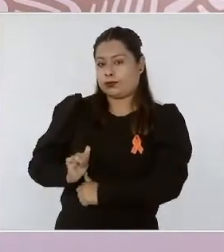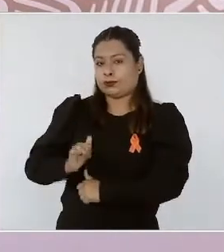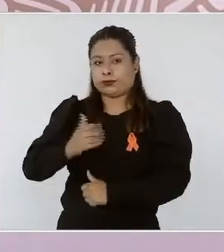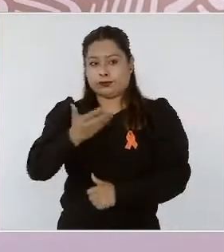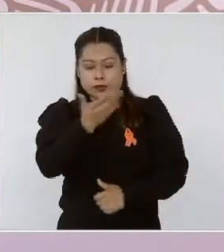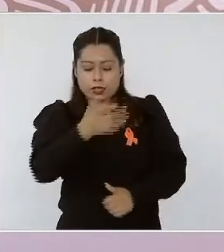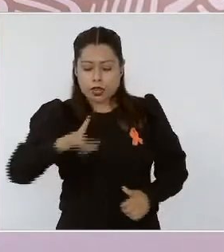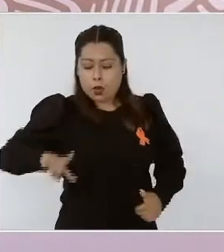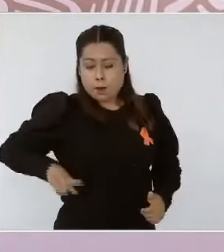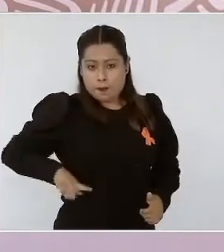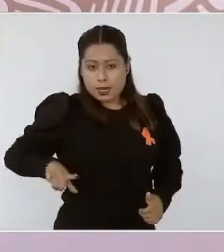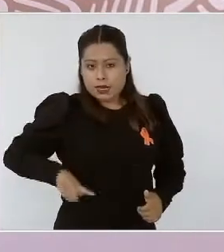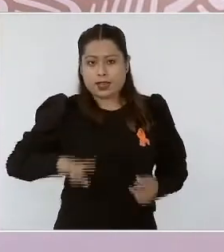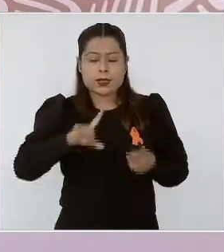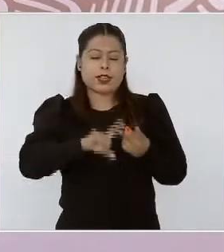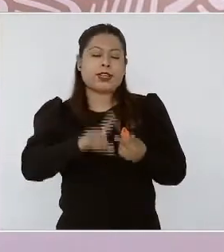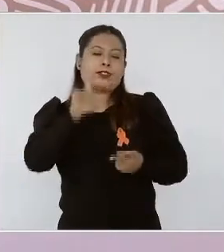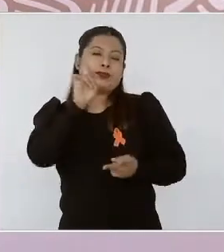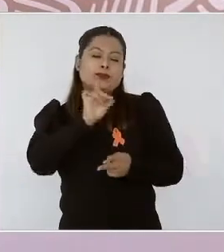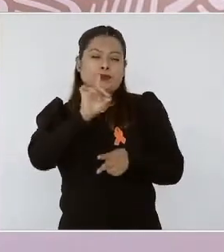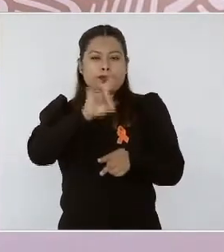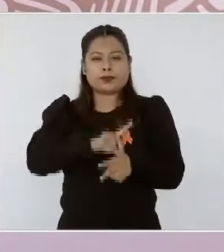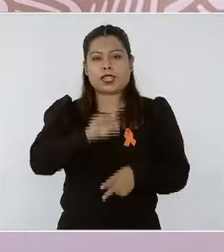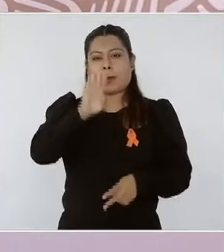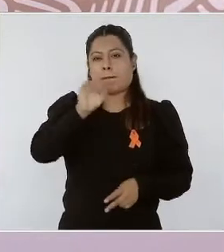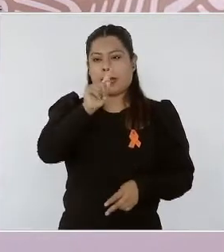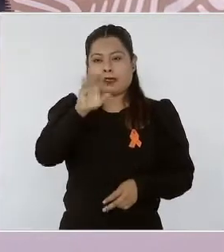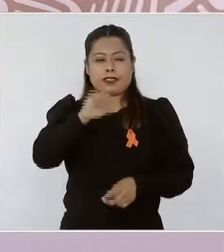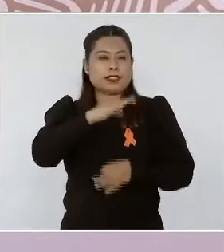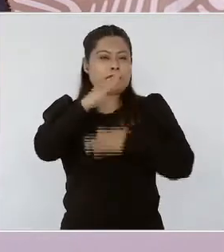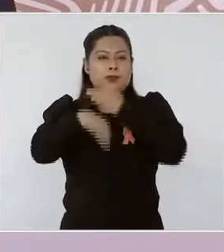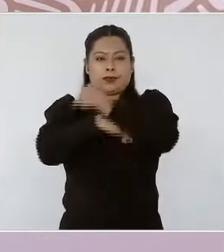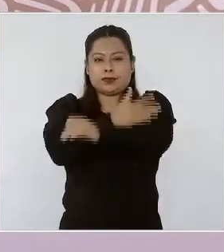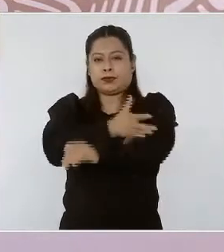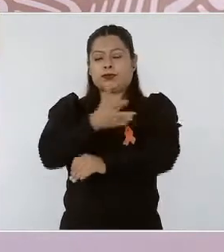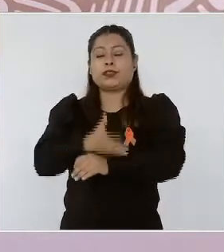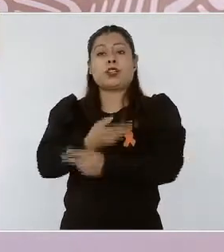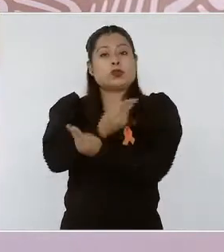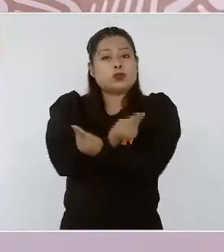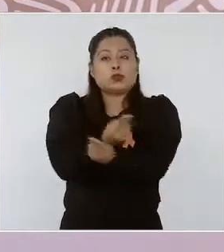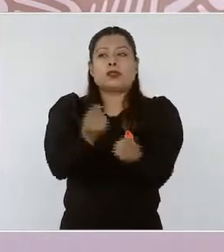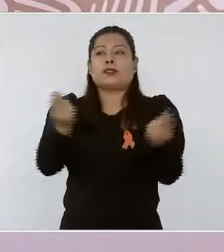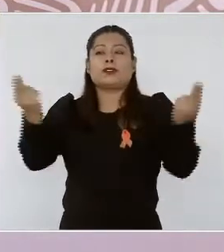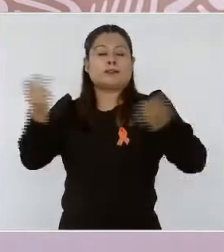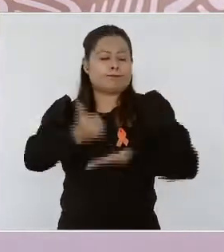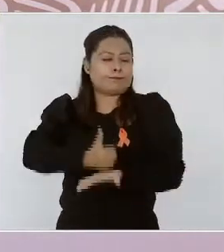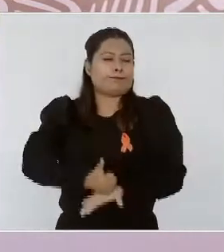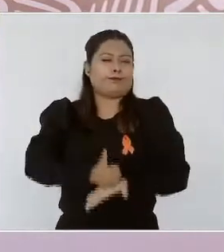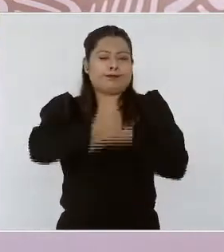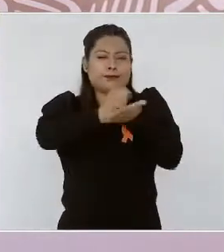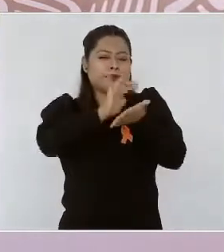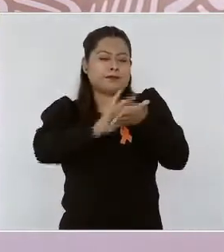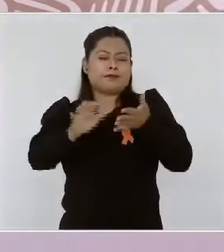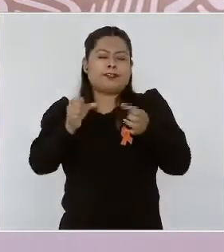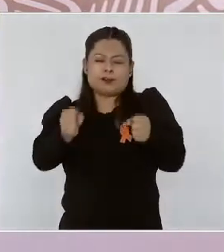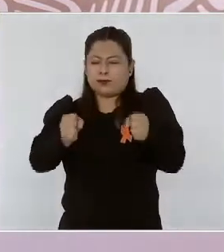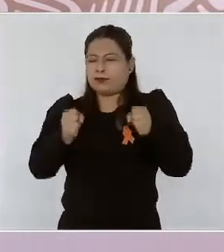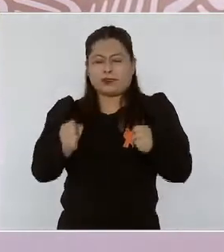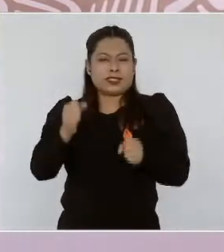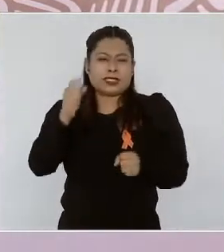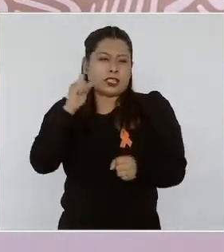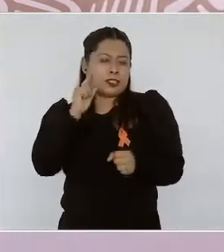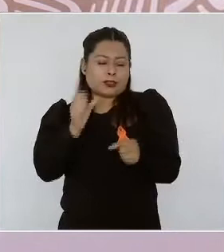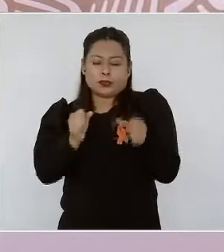señor gobernador, Beatriz Gutiérrez Müller, todos los que nos acompañan acá, y ustedes, por favor, nos ayudan a leer fuerte, que se escuche el